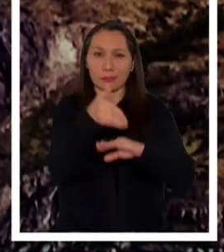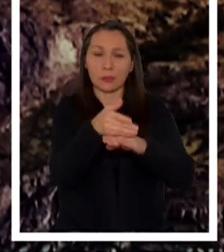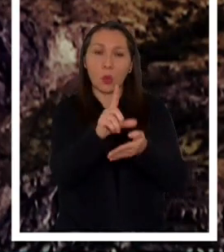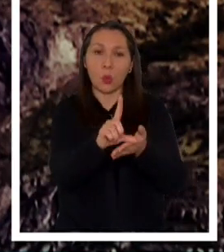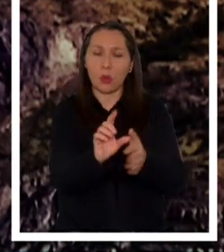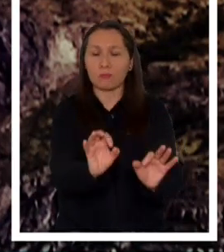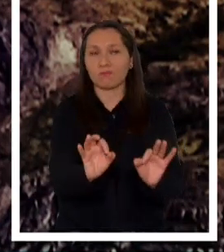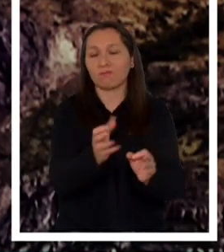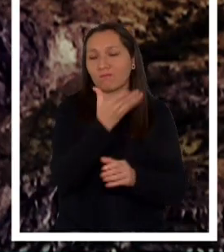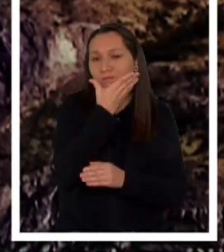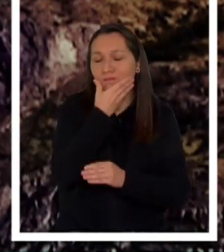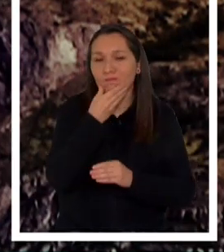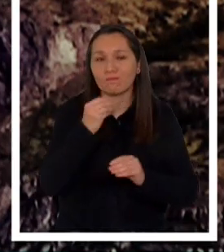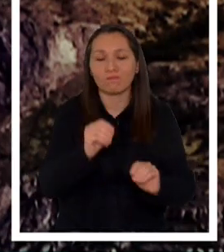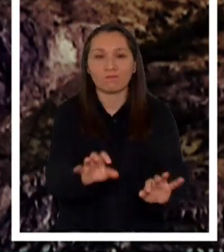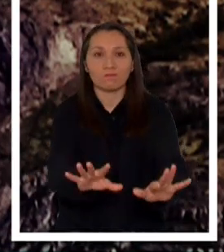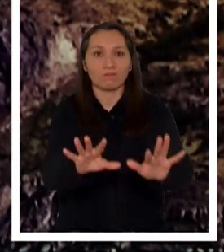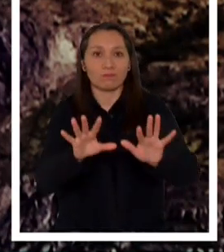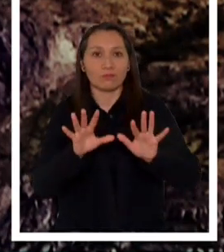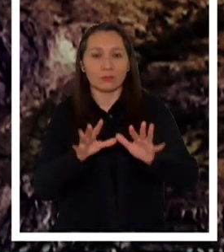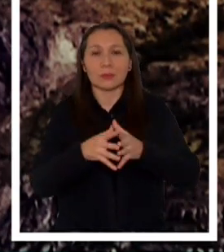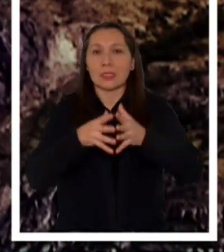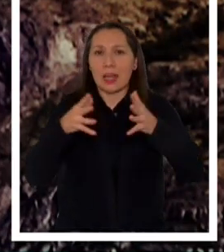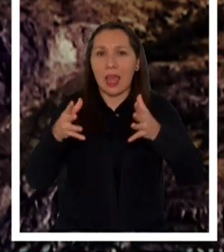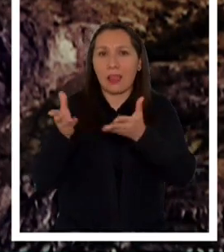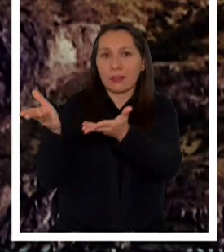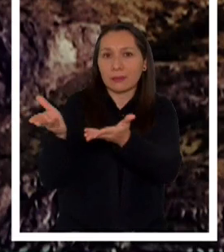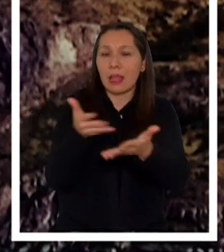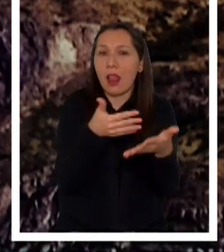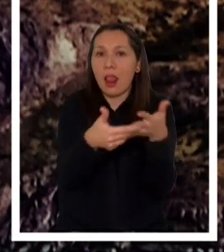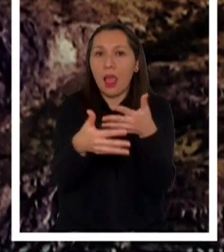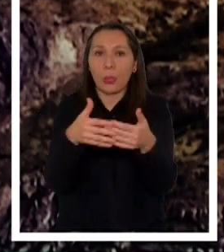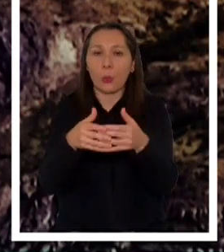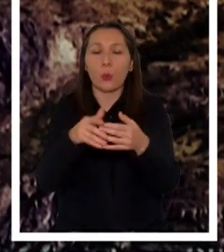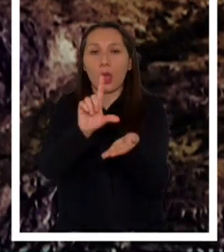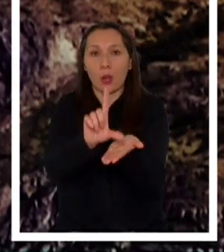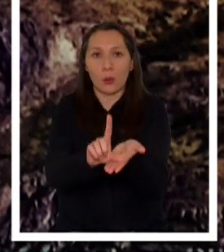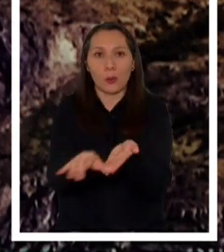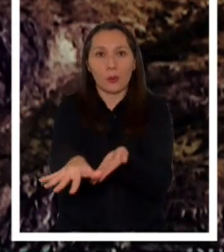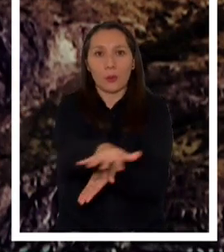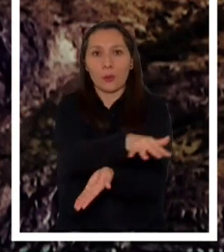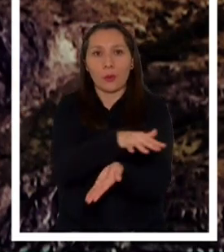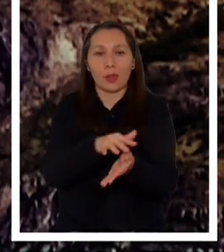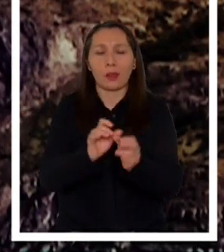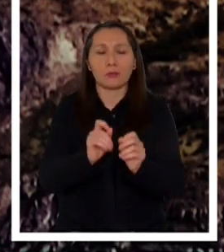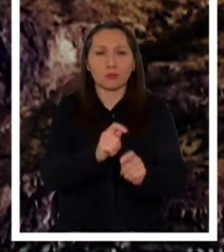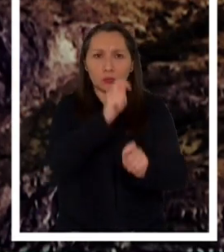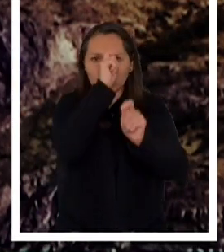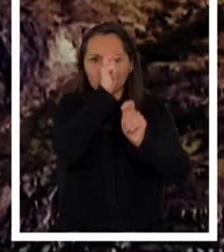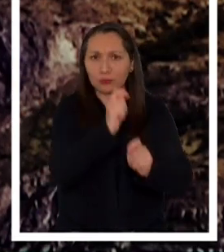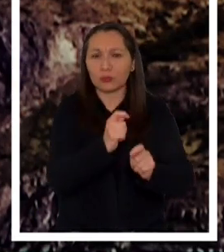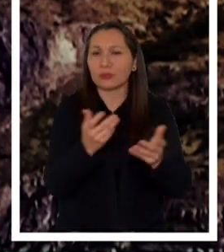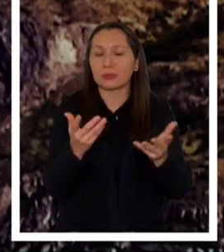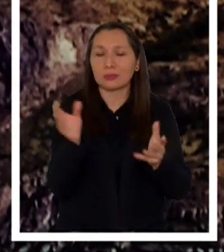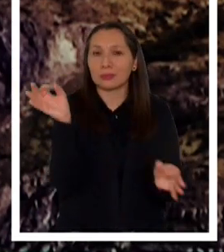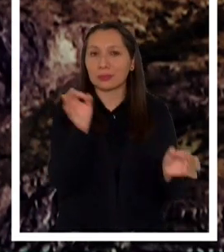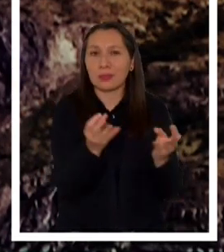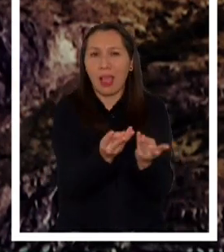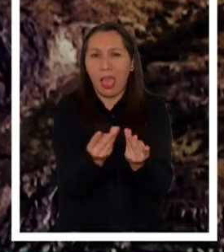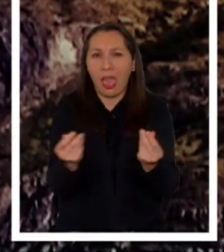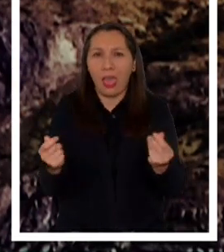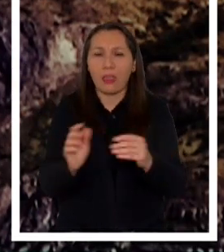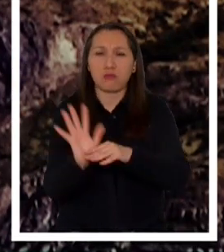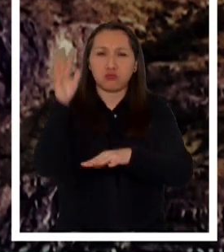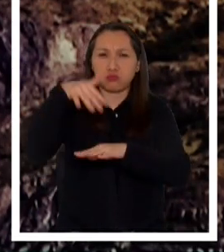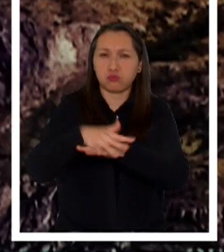fantástico maravilloso en uno de los grandes anfiteatros naturales que además se caracteriza por ser reconocido por la calidad